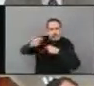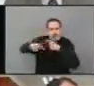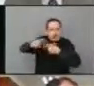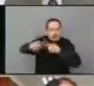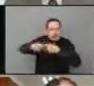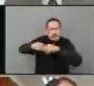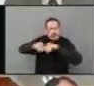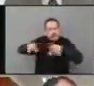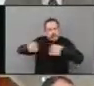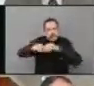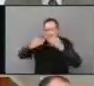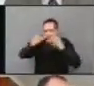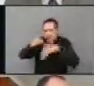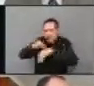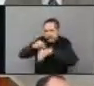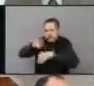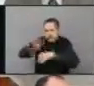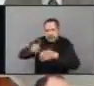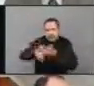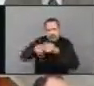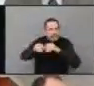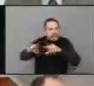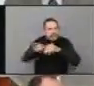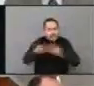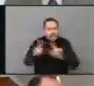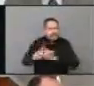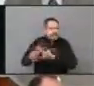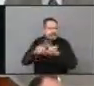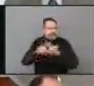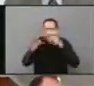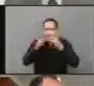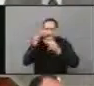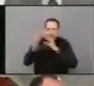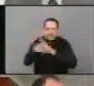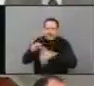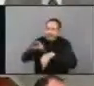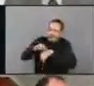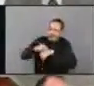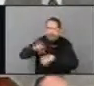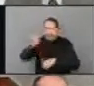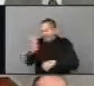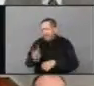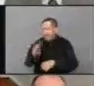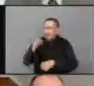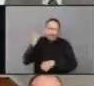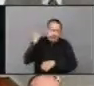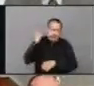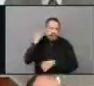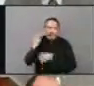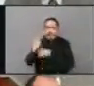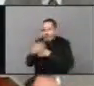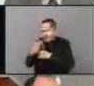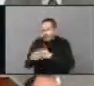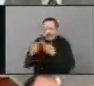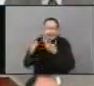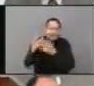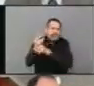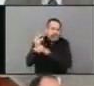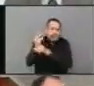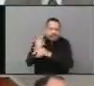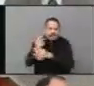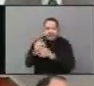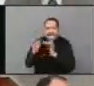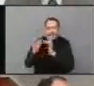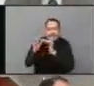probables medios comisivos, desde luego todo tipo de propaganda física, radio, televisión,